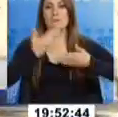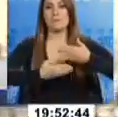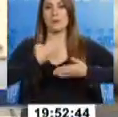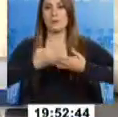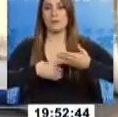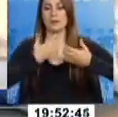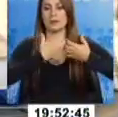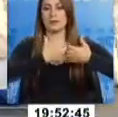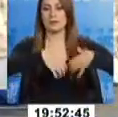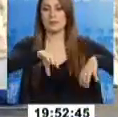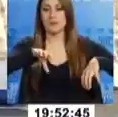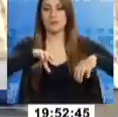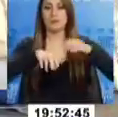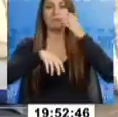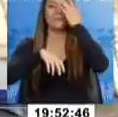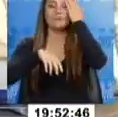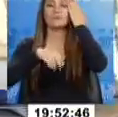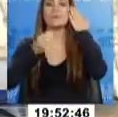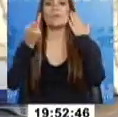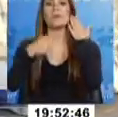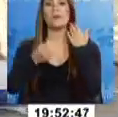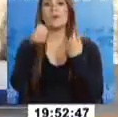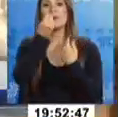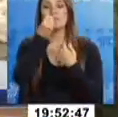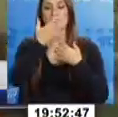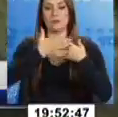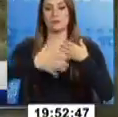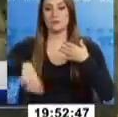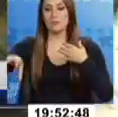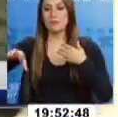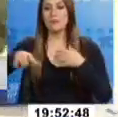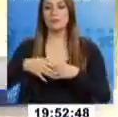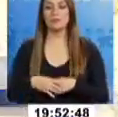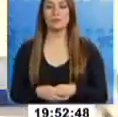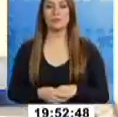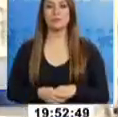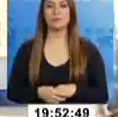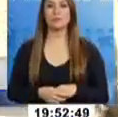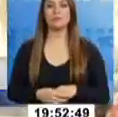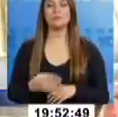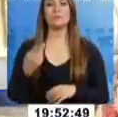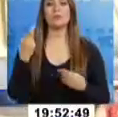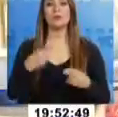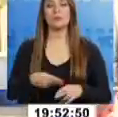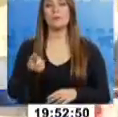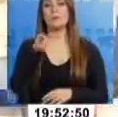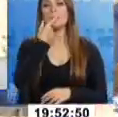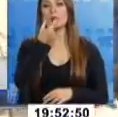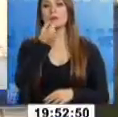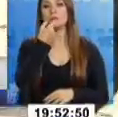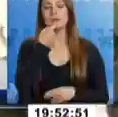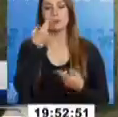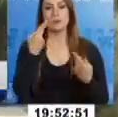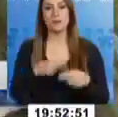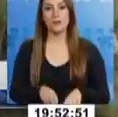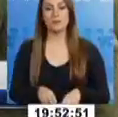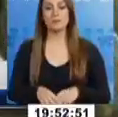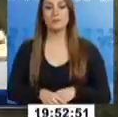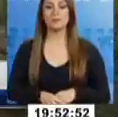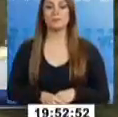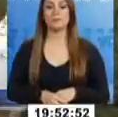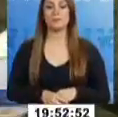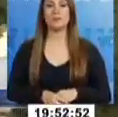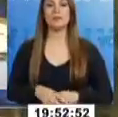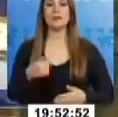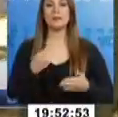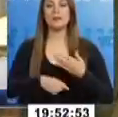higiénico. También tenemos los kits de alimentación. Adicional, también tenemos clasificado las medicinas y los insumos de